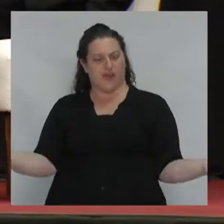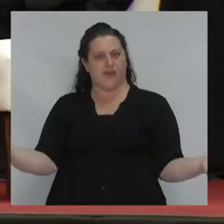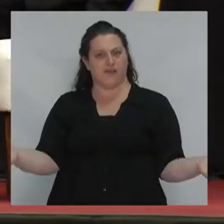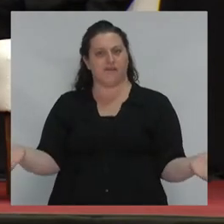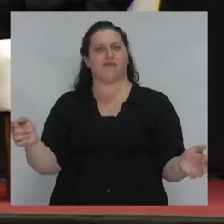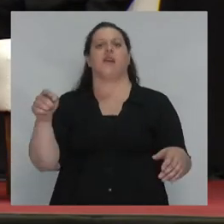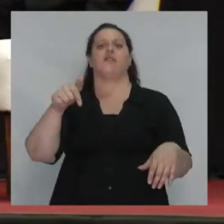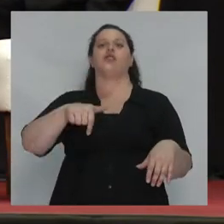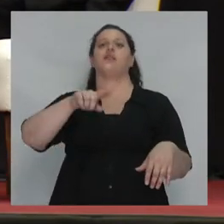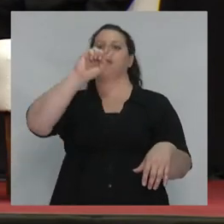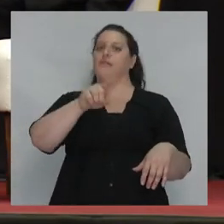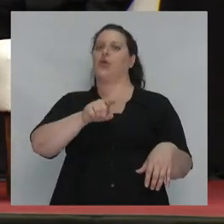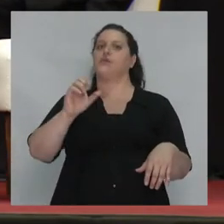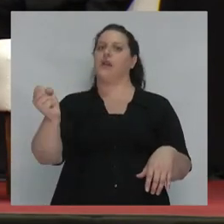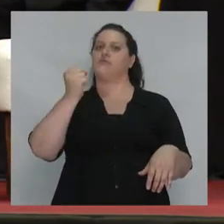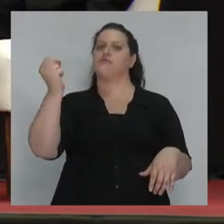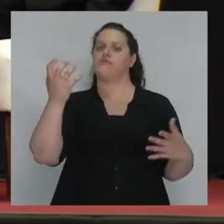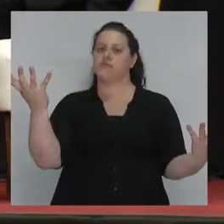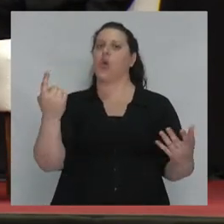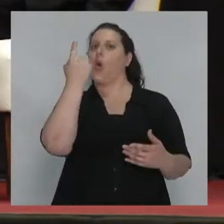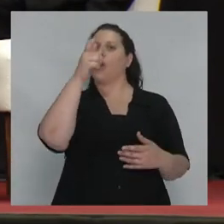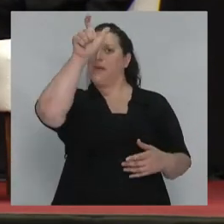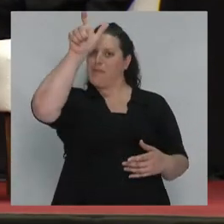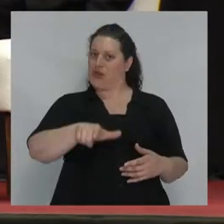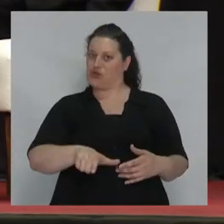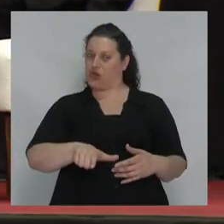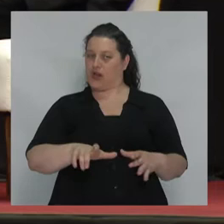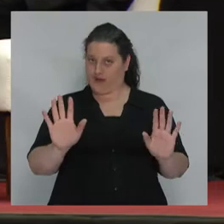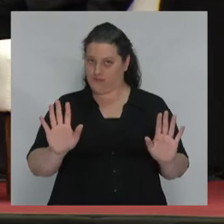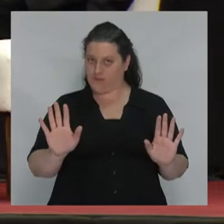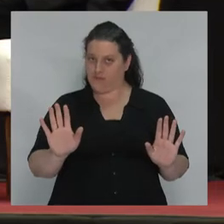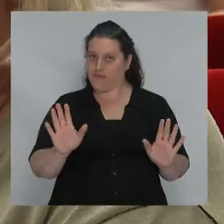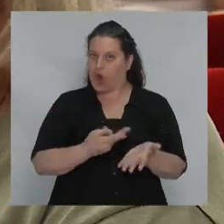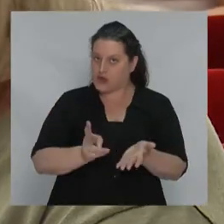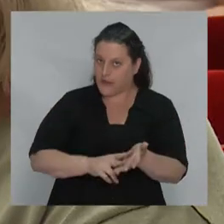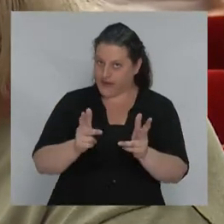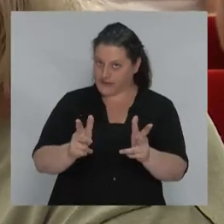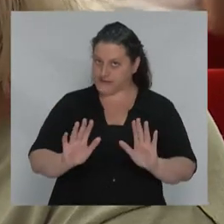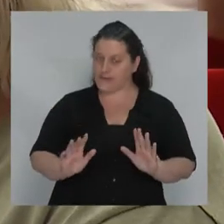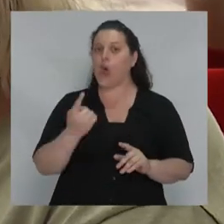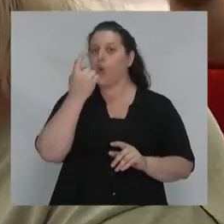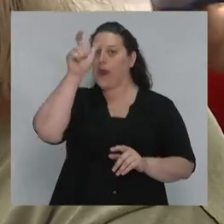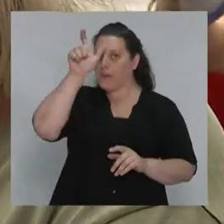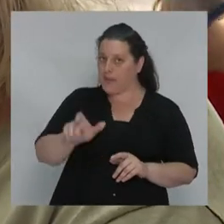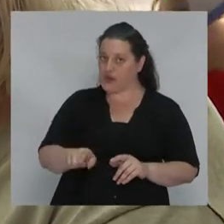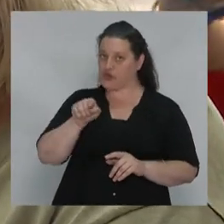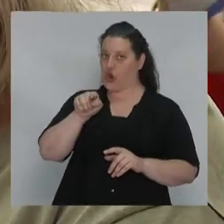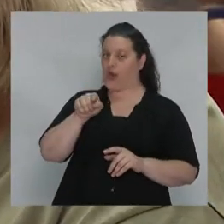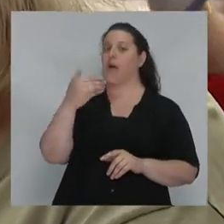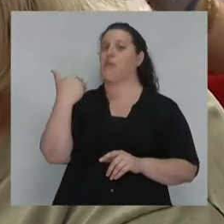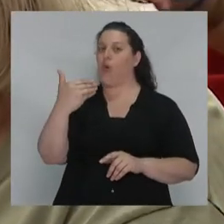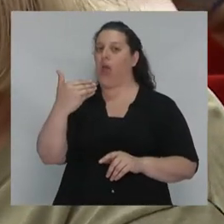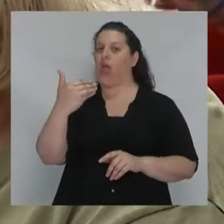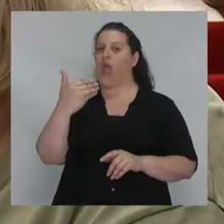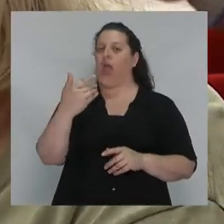millón, Pablo. ¿Puede una persona, repito, puede una persona utilizar la